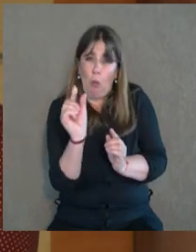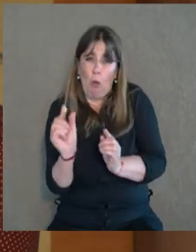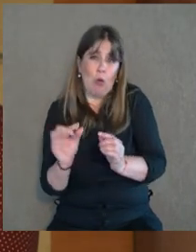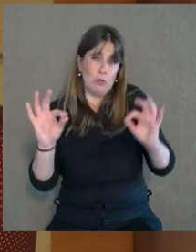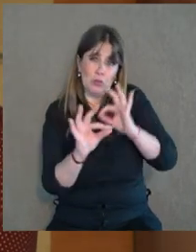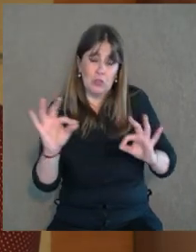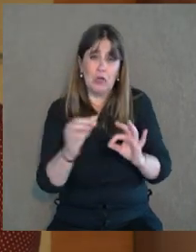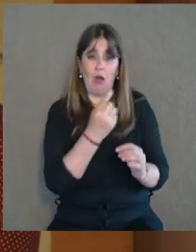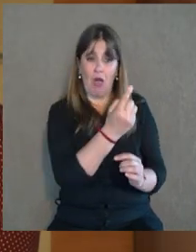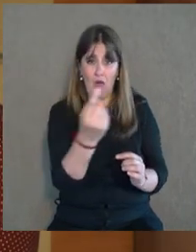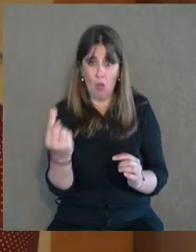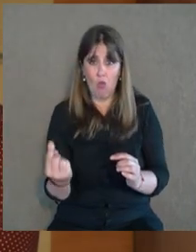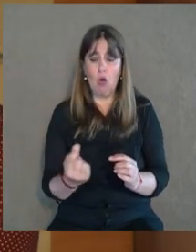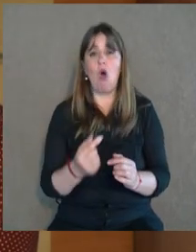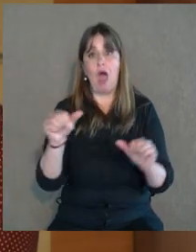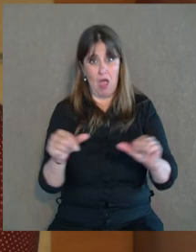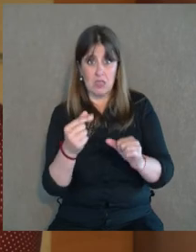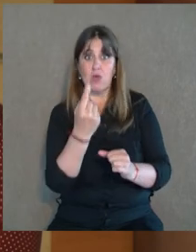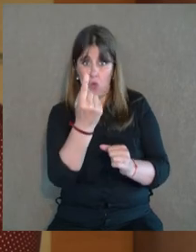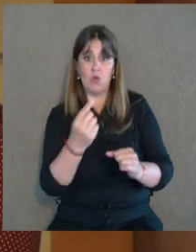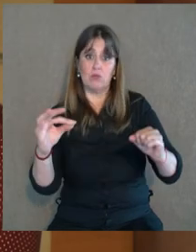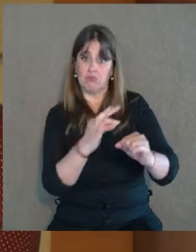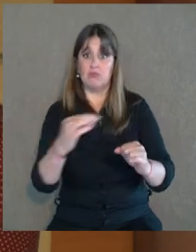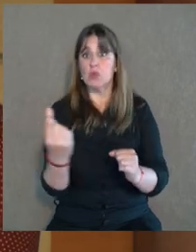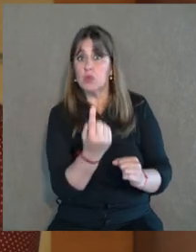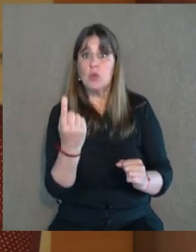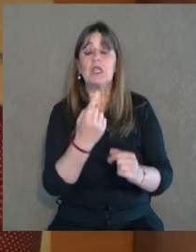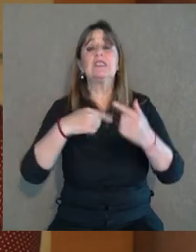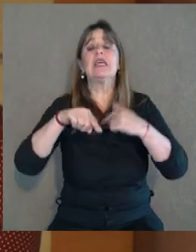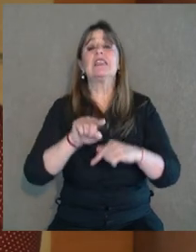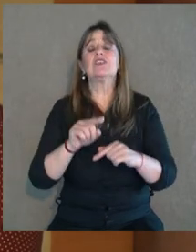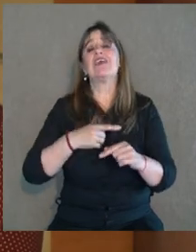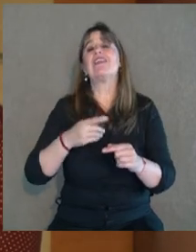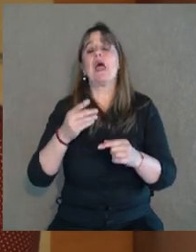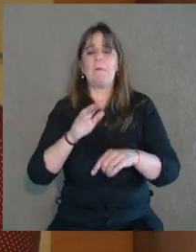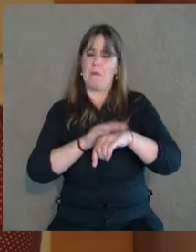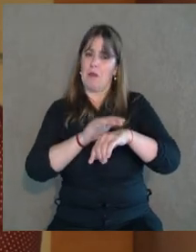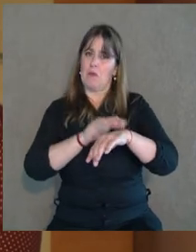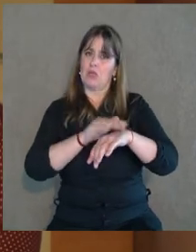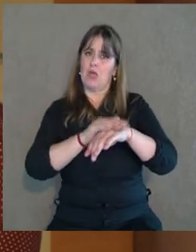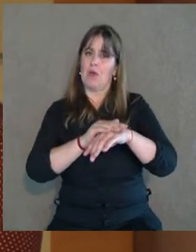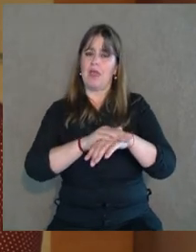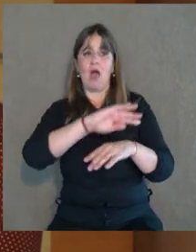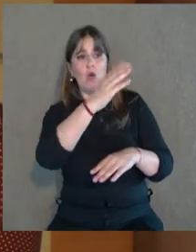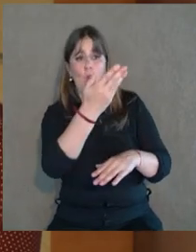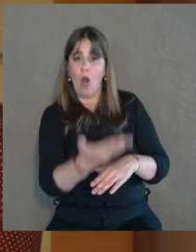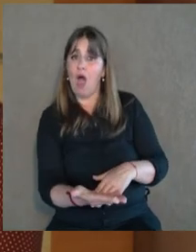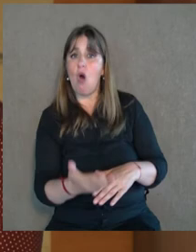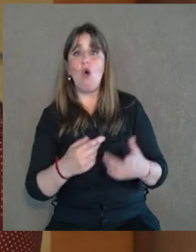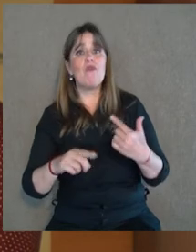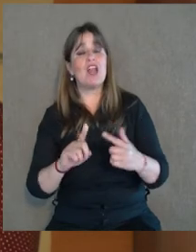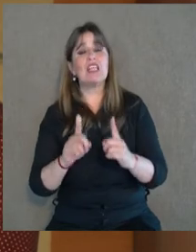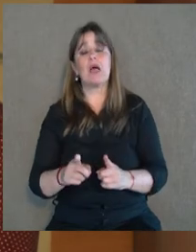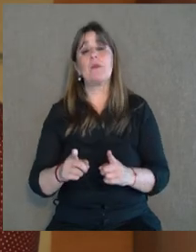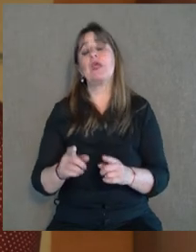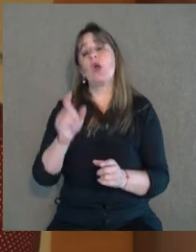uno tiene una parte solista y bueno está la responsabilidad con la obra con el compositor no lo